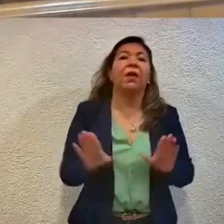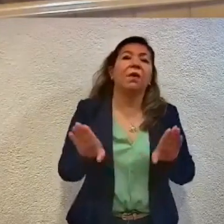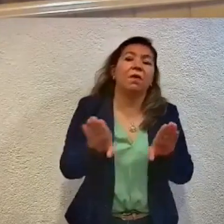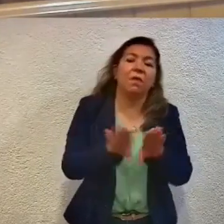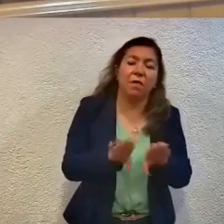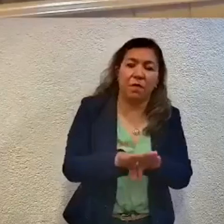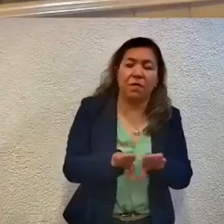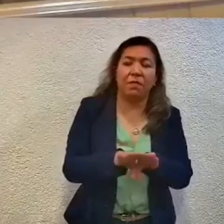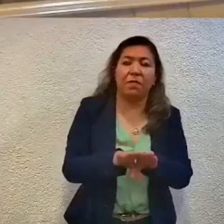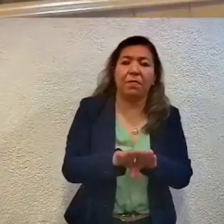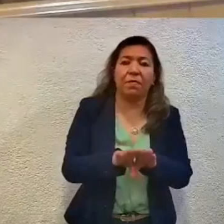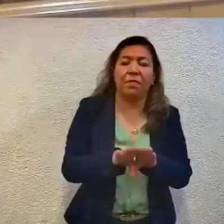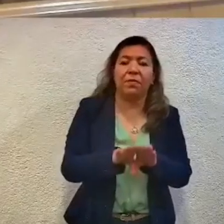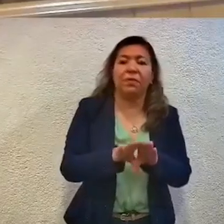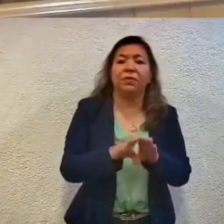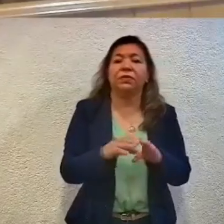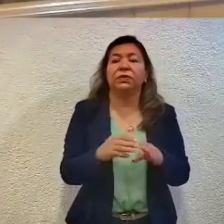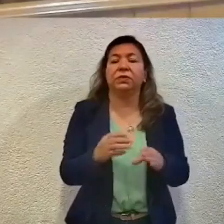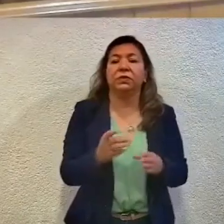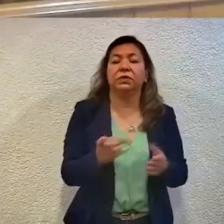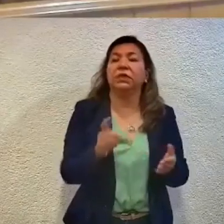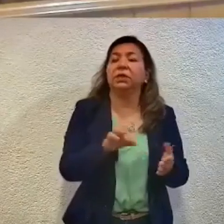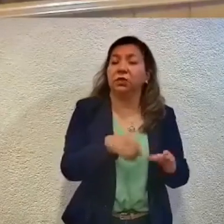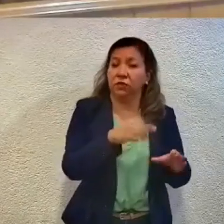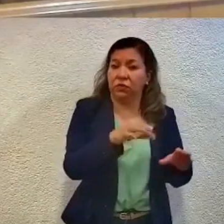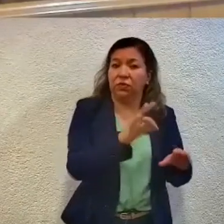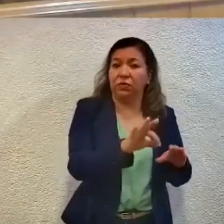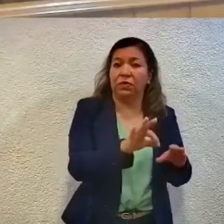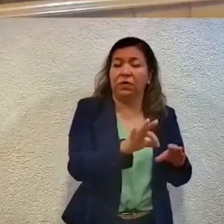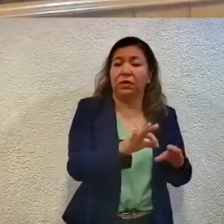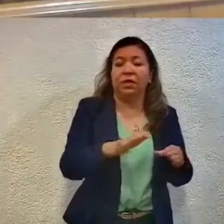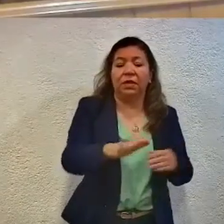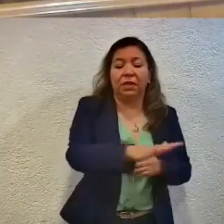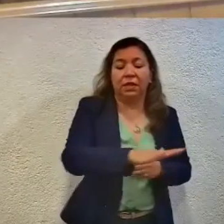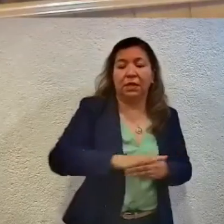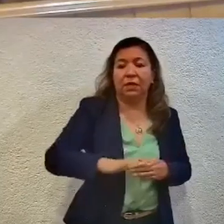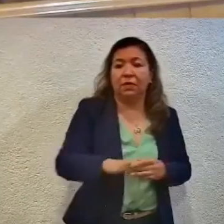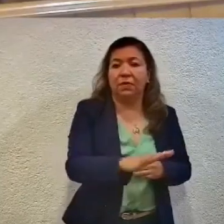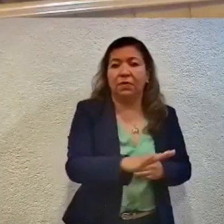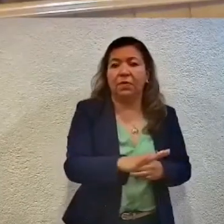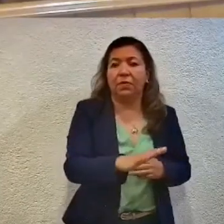supuestas irregularidades que aduce se actualizaron a nivel municipal y tuvieron